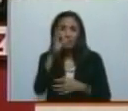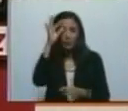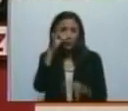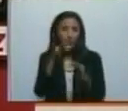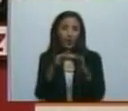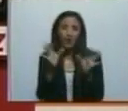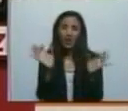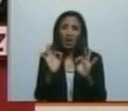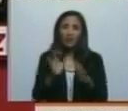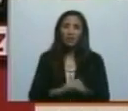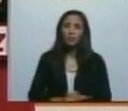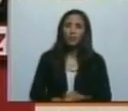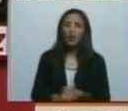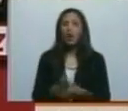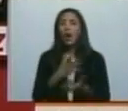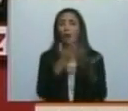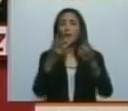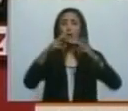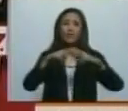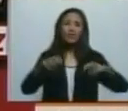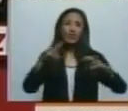gente, cuando ustedes salen, que vamos a hacer una investigación.